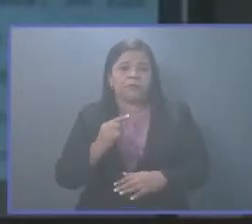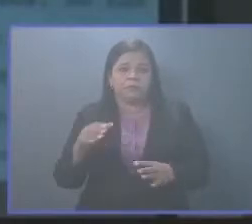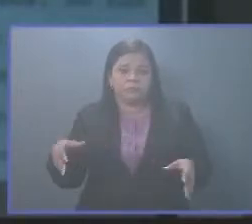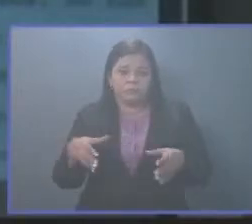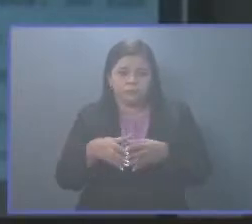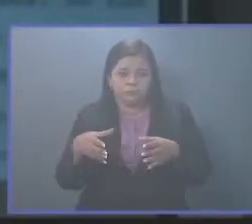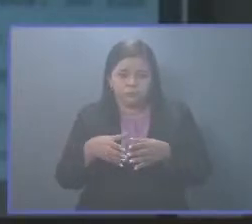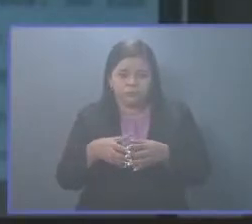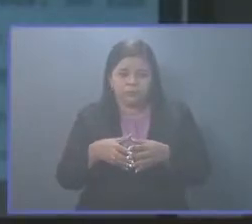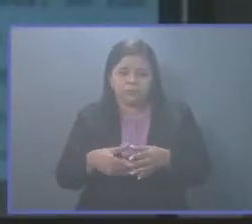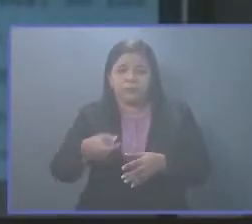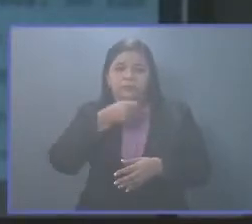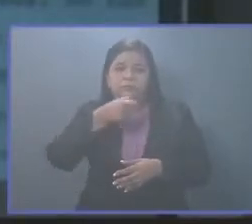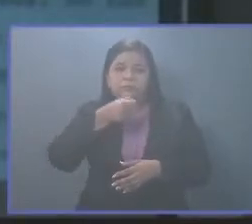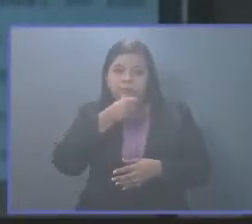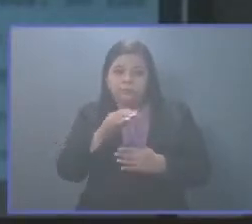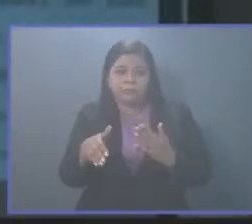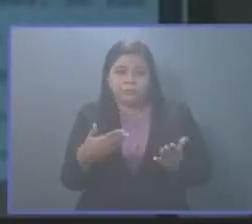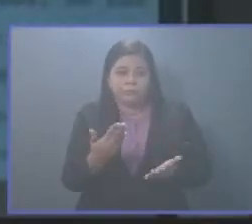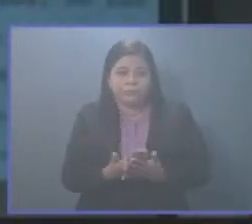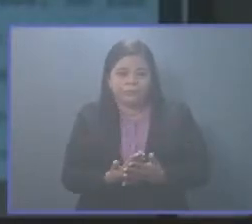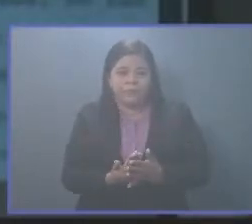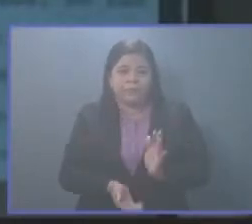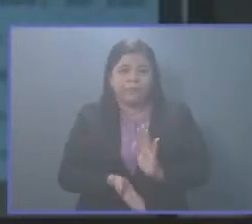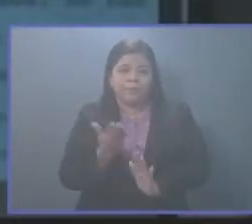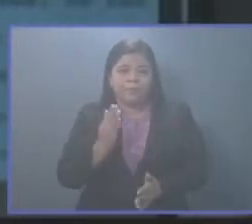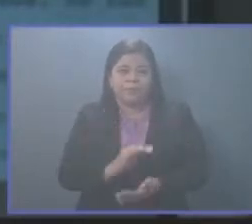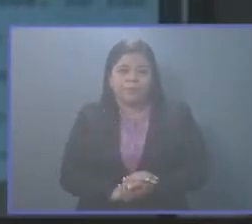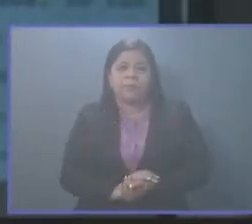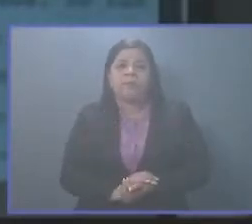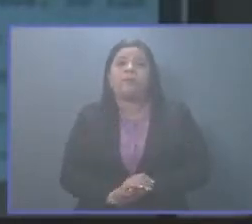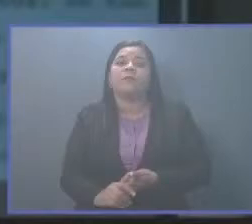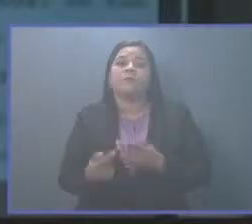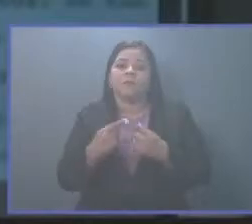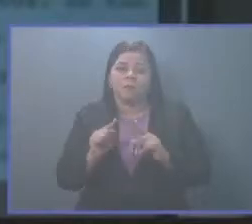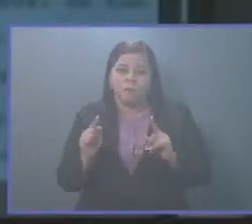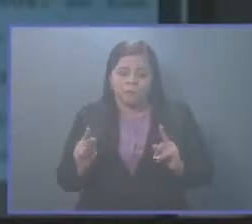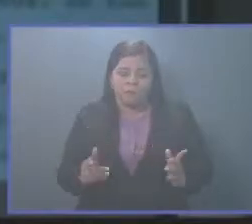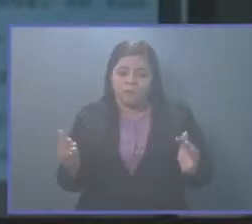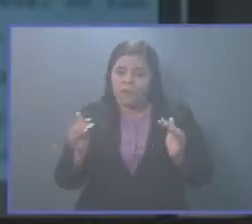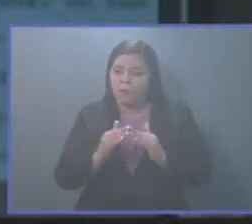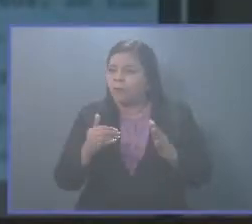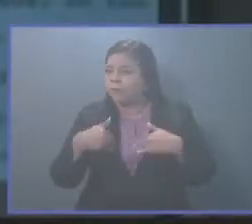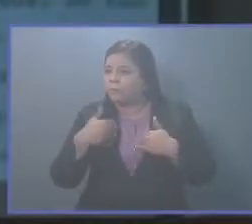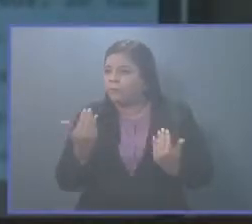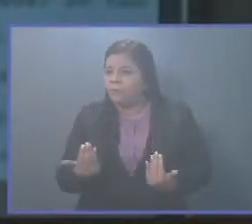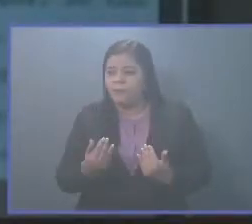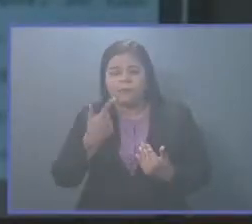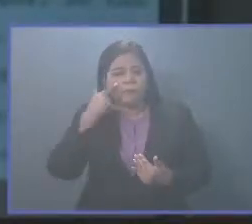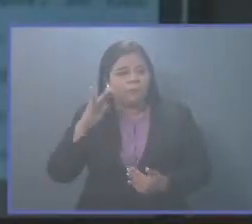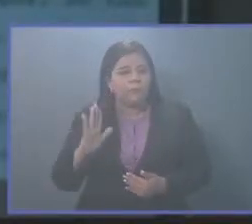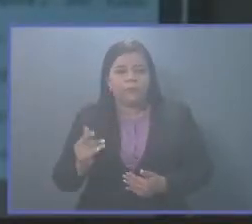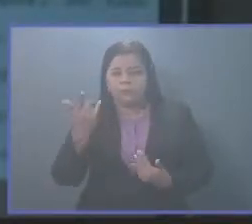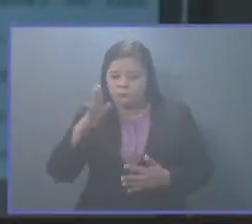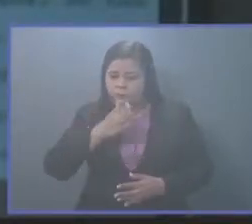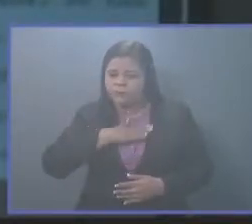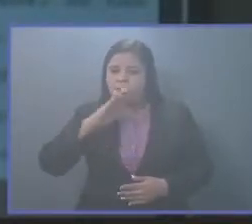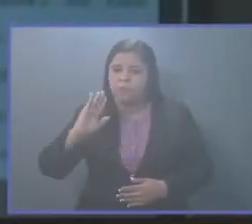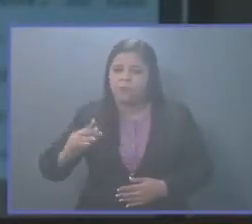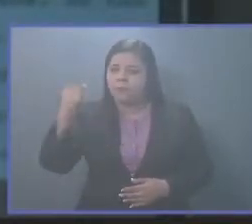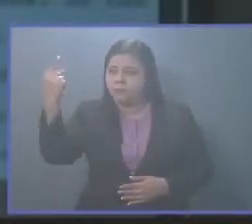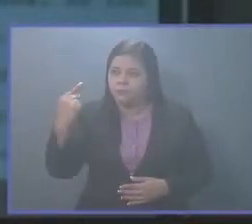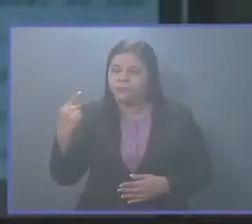y Reconstrucción Económica ha funcionado. Y en consecuencia tampoco hay indicios que haya cumplido con el mandato establecido en el Decreto